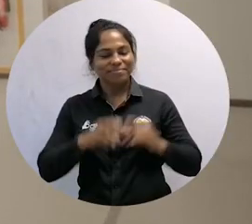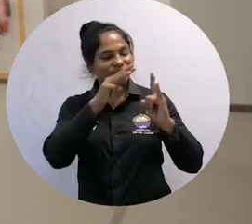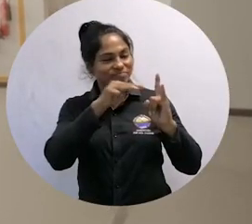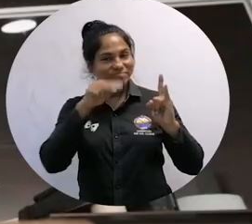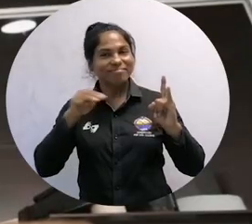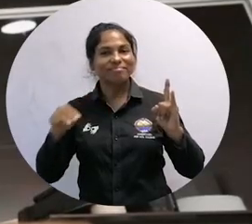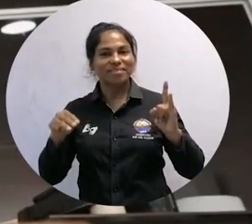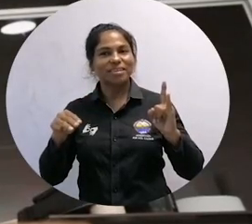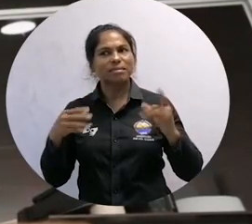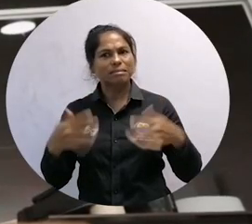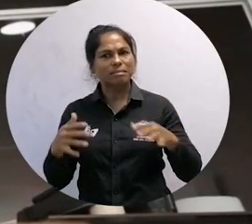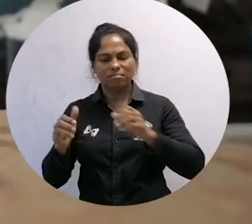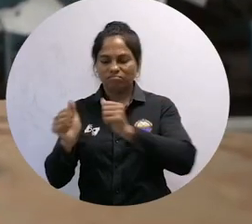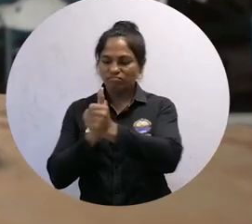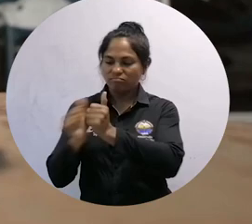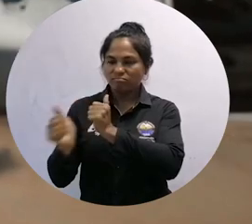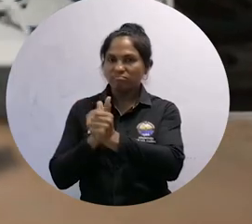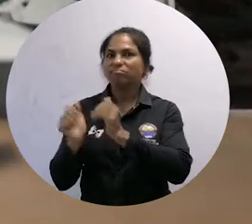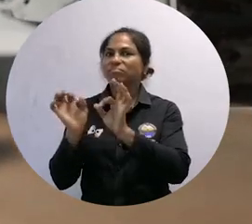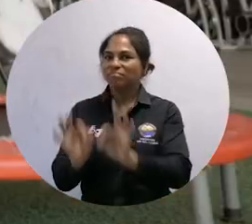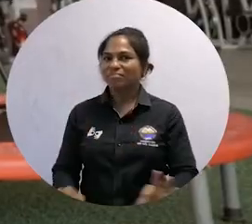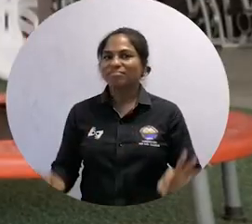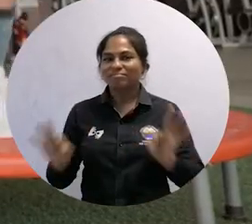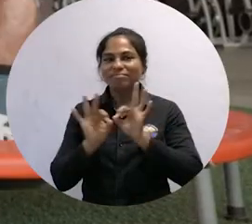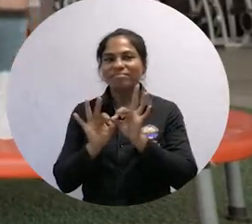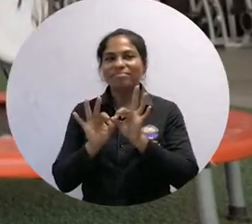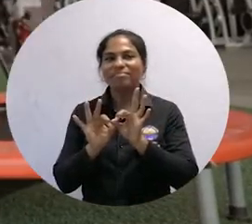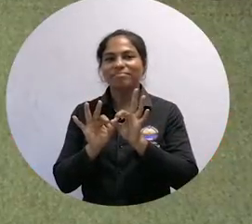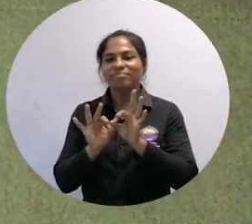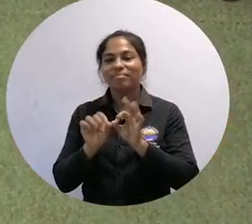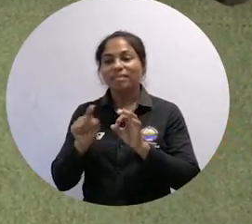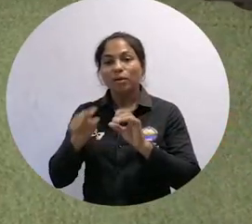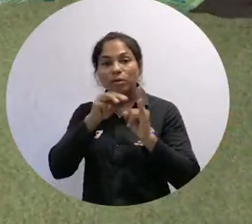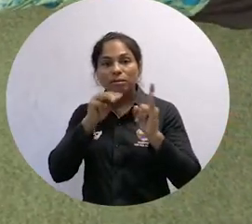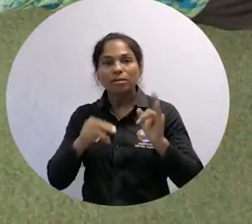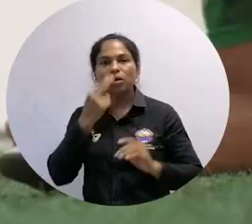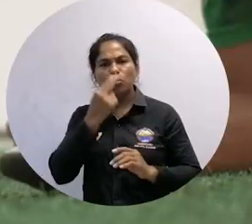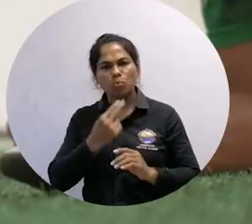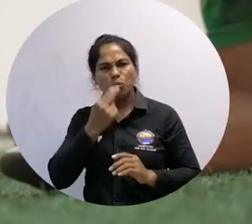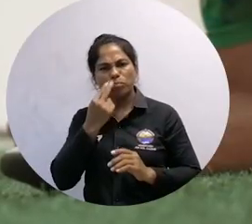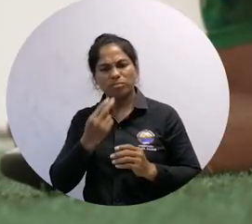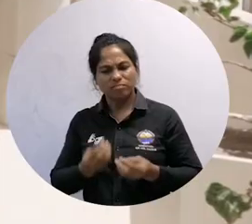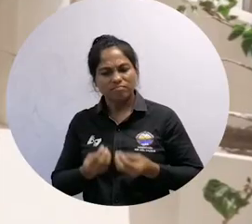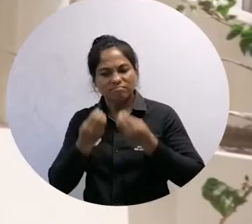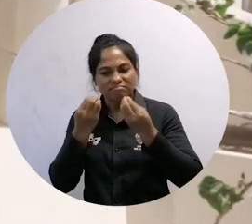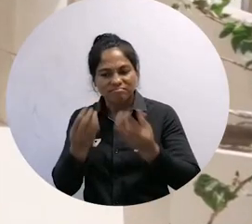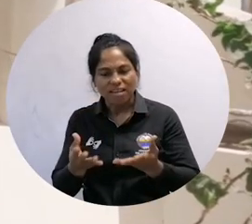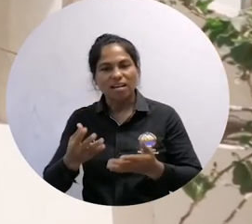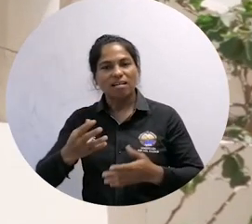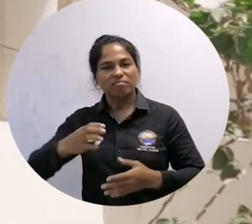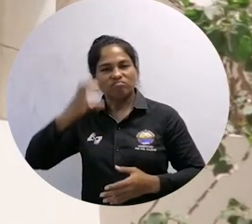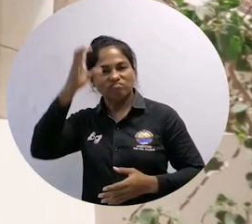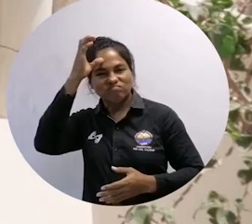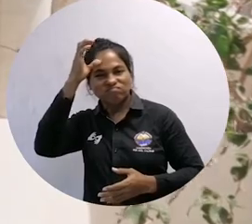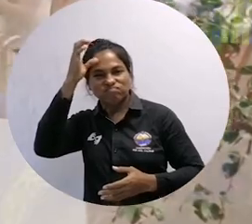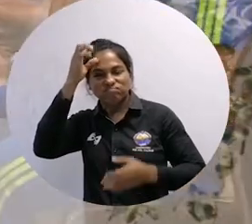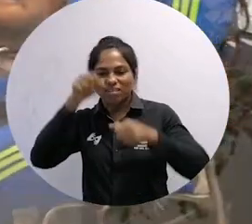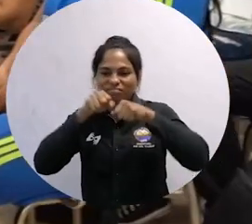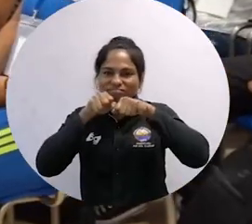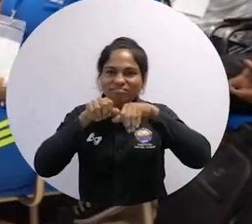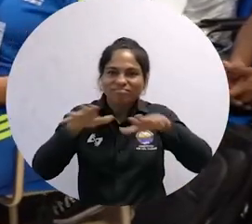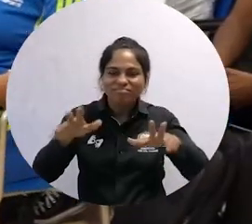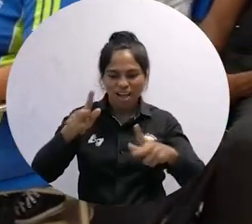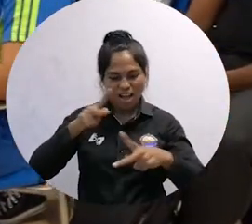Para la Universidad del Magdalena, el deporte es importante y por eso en su compromiso por generar espacios que produzcan apropiación y transferencia